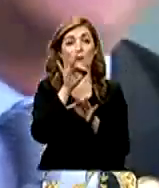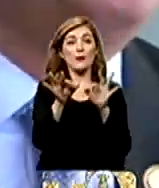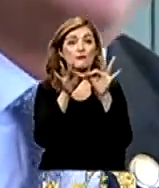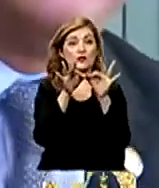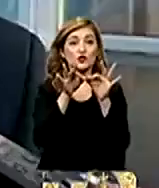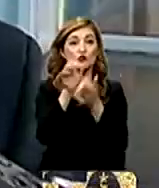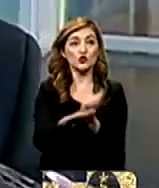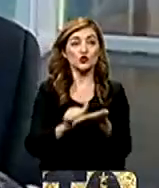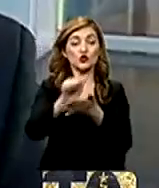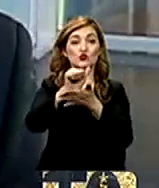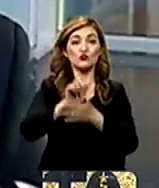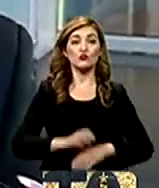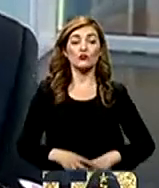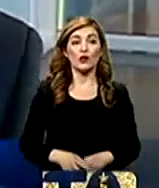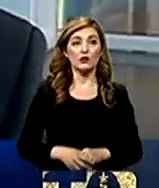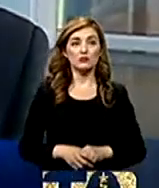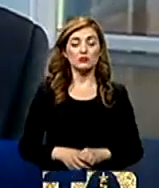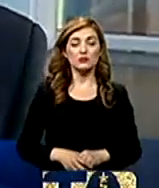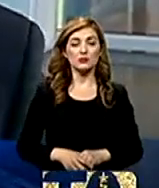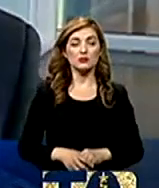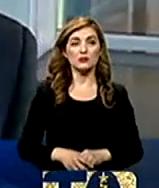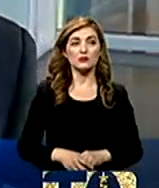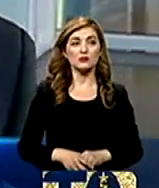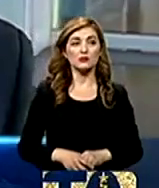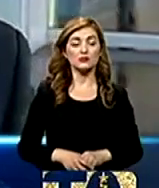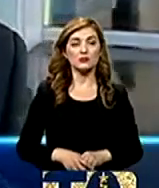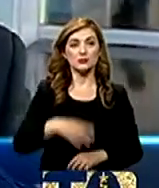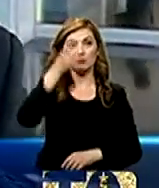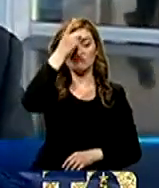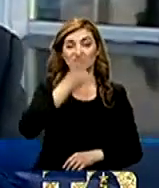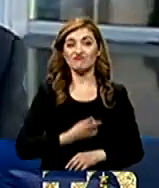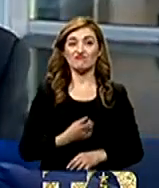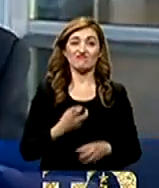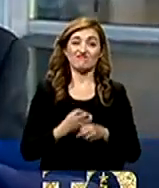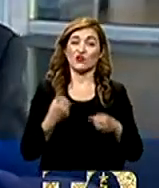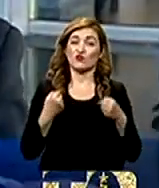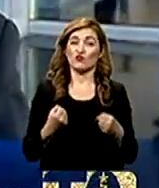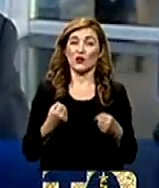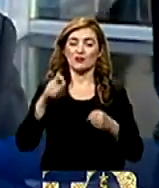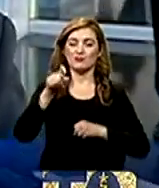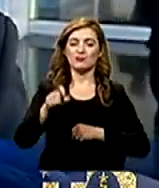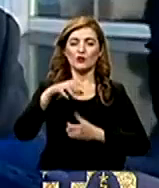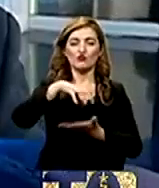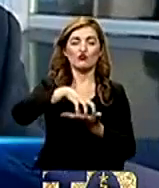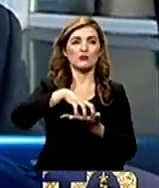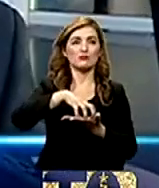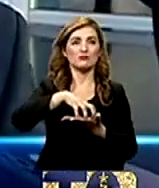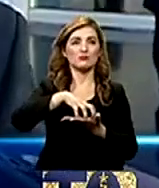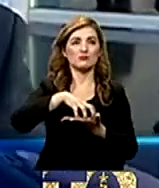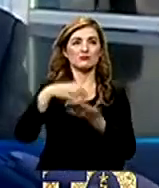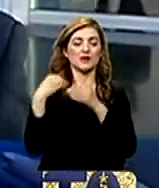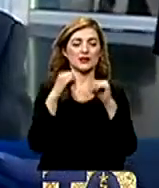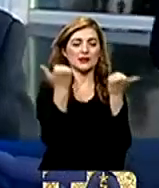prefectura de la Suay. Y en ese sentido toca indudablemente tomar una decisión dura pero necesaria por la provincia de renunciar al cargo